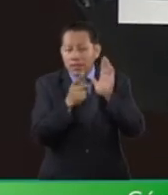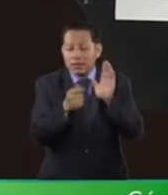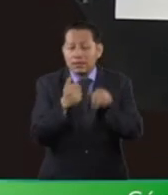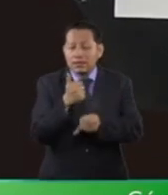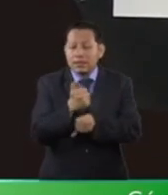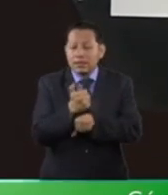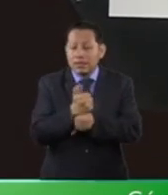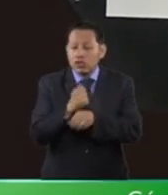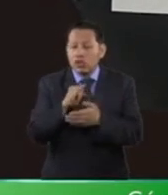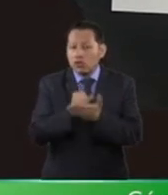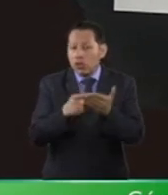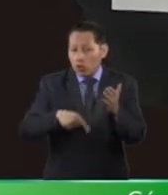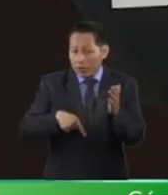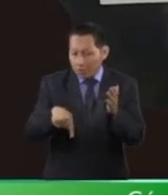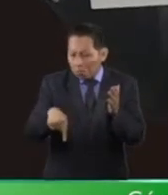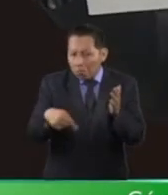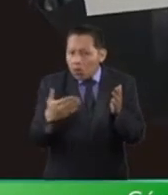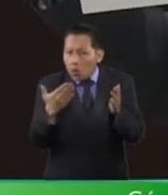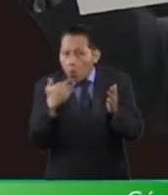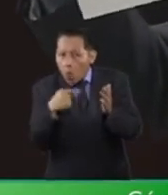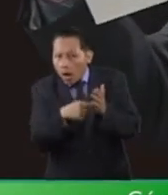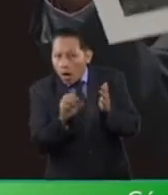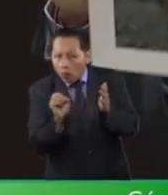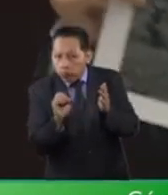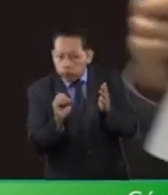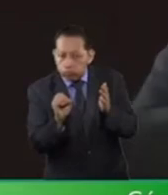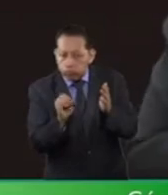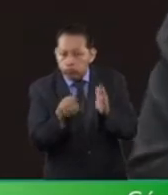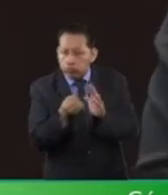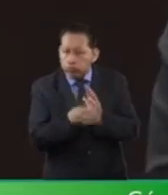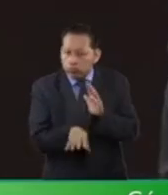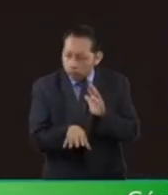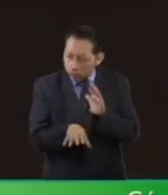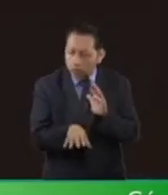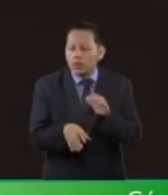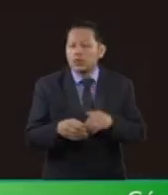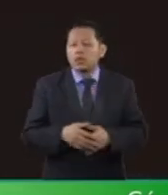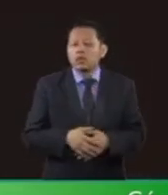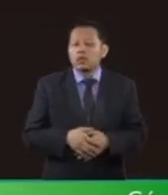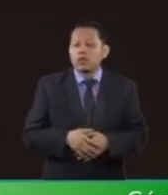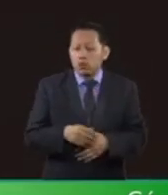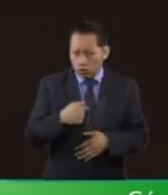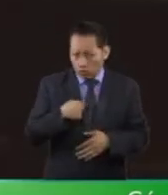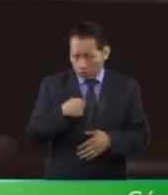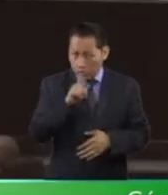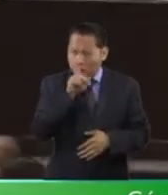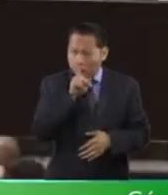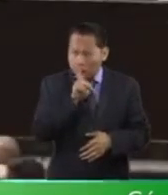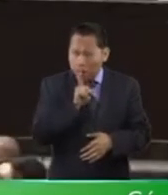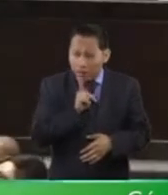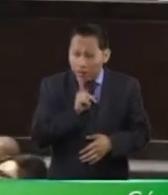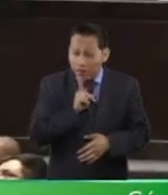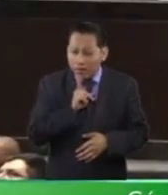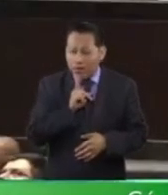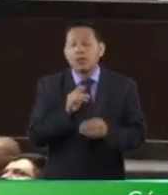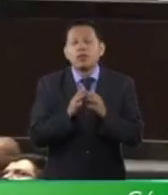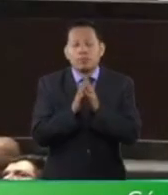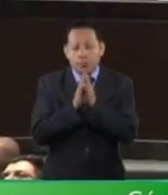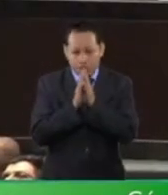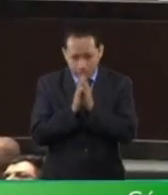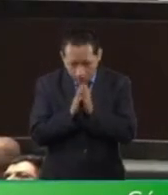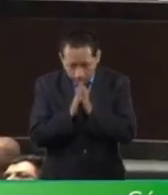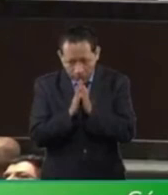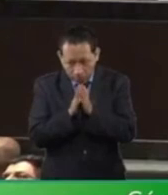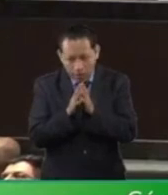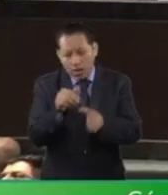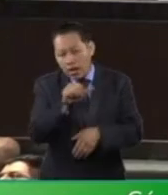informe de gobierno. Si estoy diciendo alguna mentira, de favor le